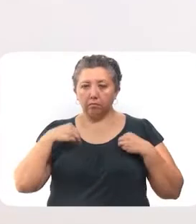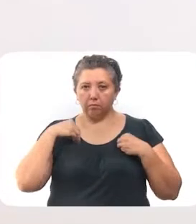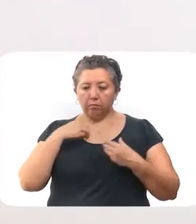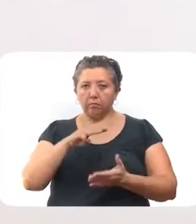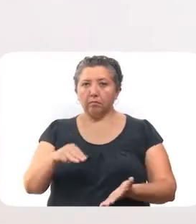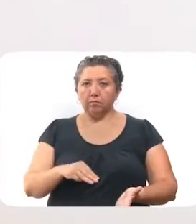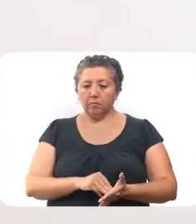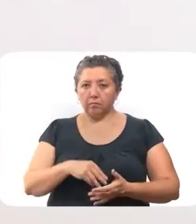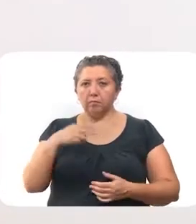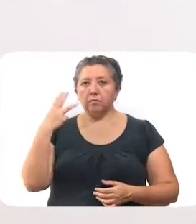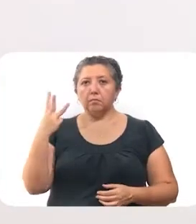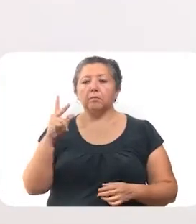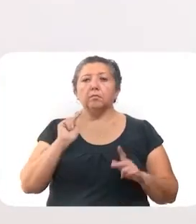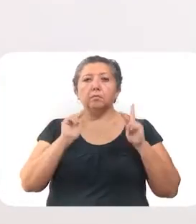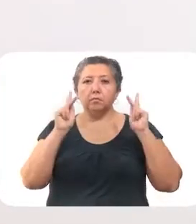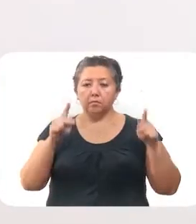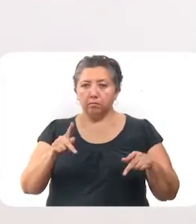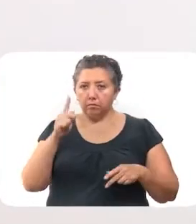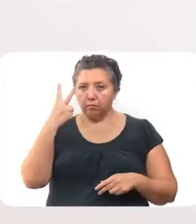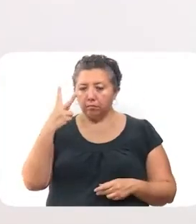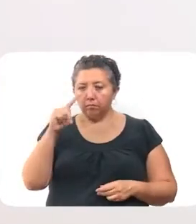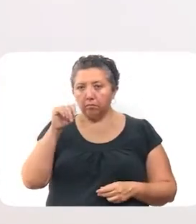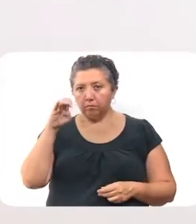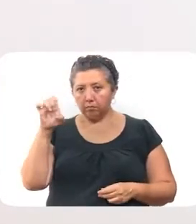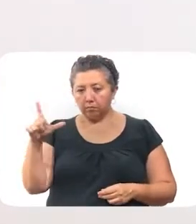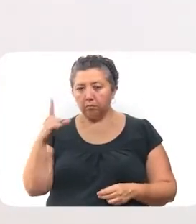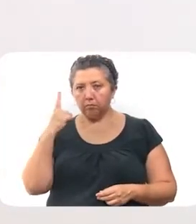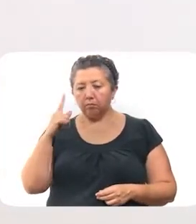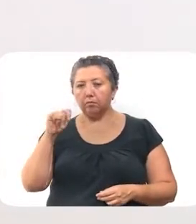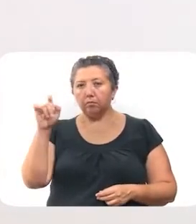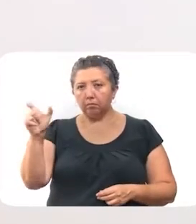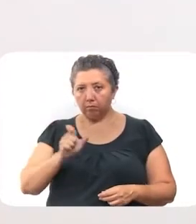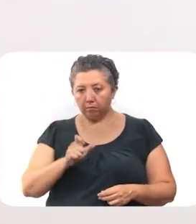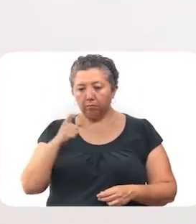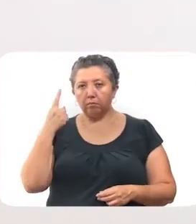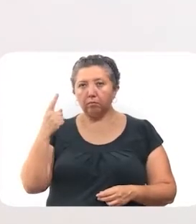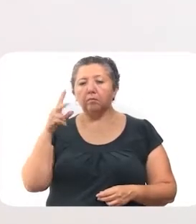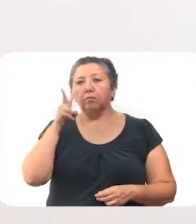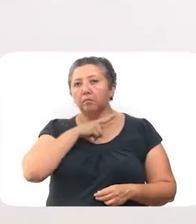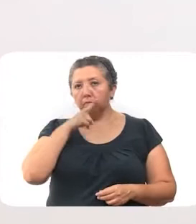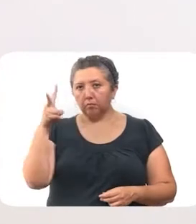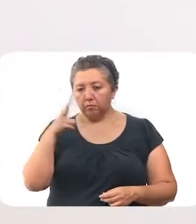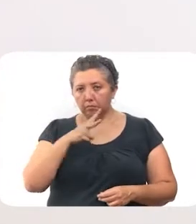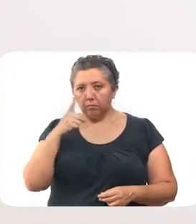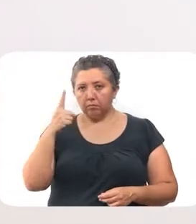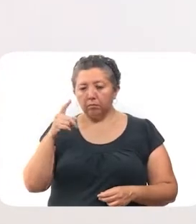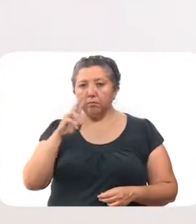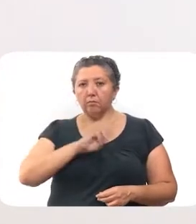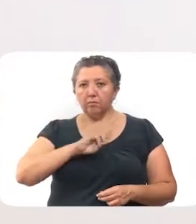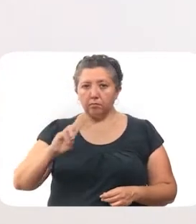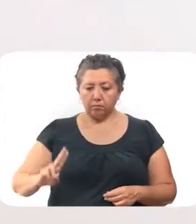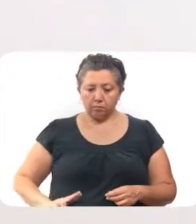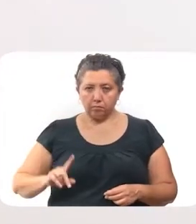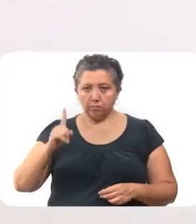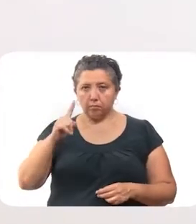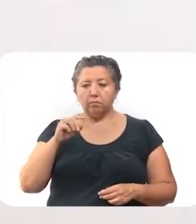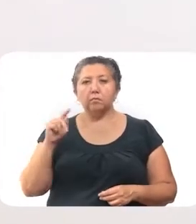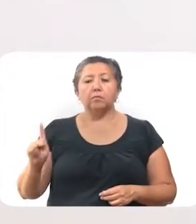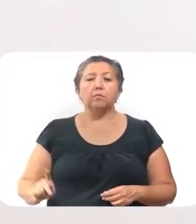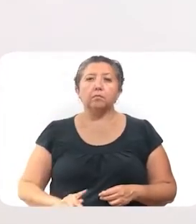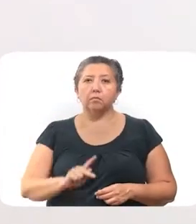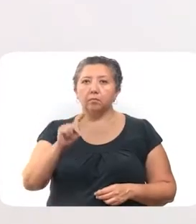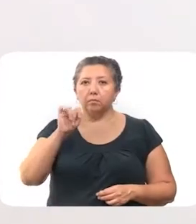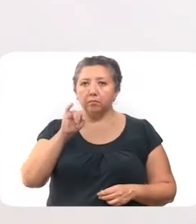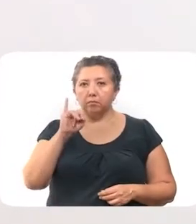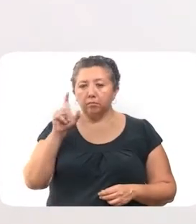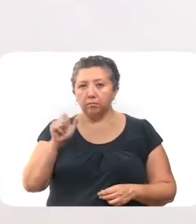en Mérida, 3 en Progreso, 2 en Ticul, 1 en Tecash, 1 en Valladolid, 1 en Humán y 1 en el municipio